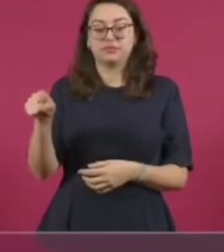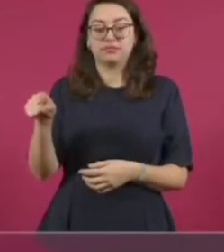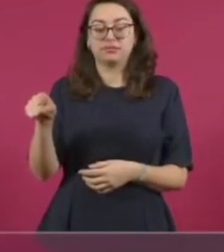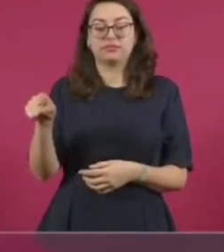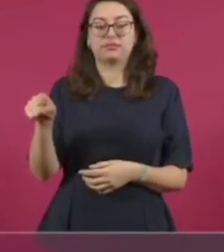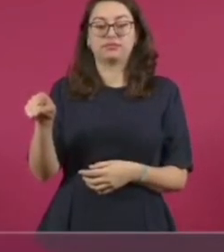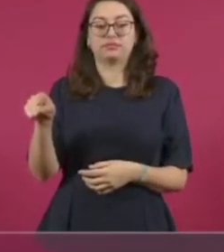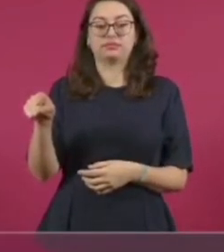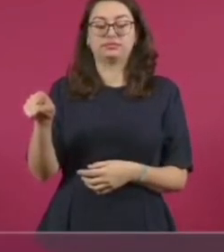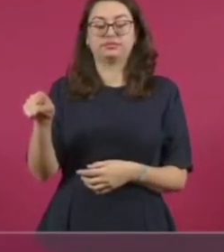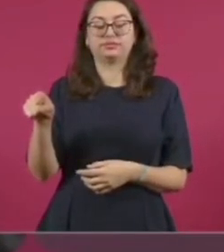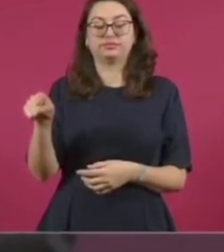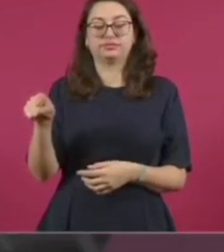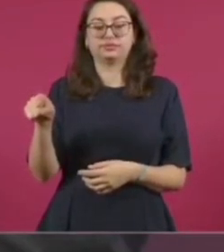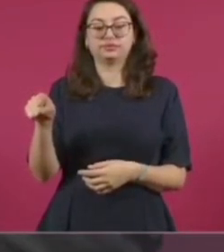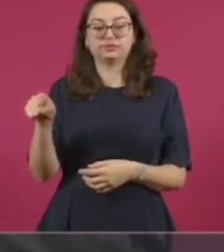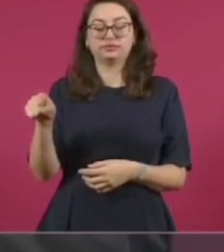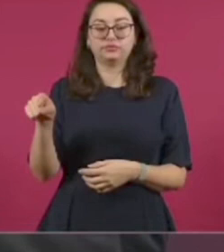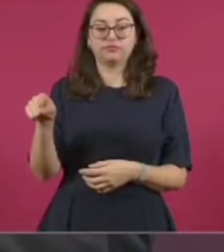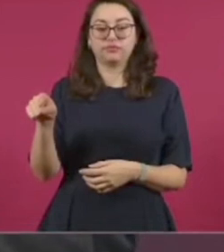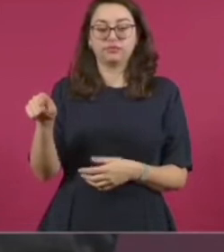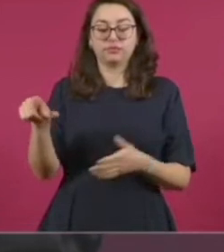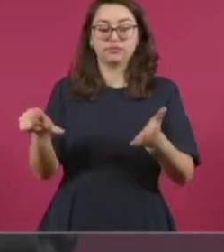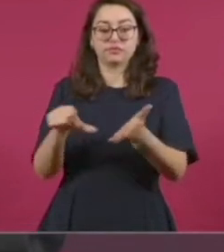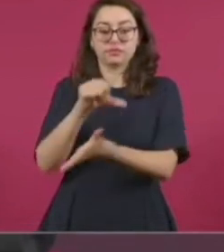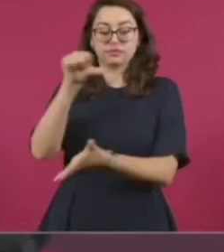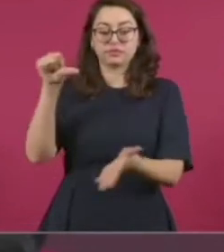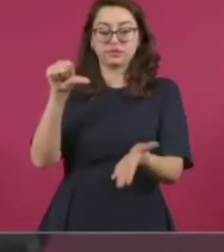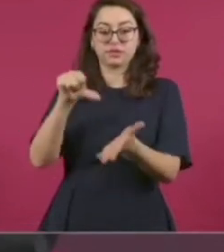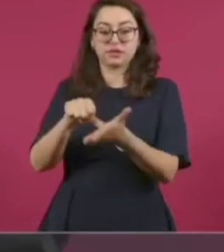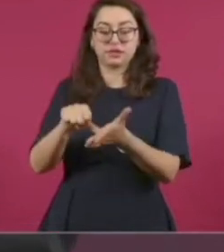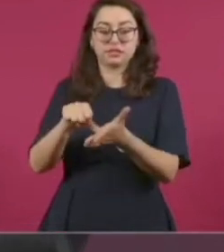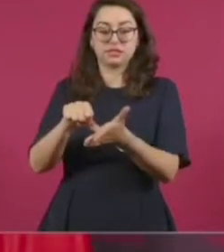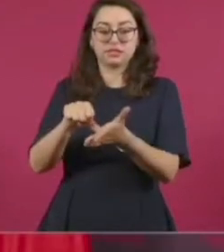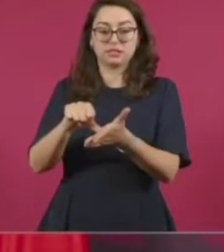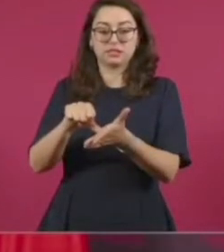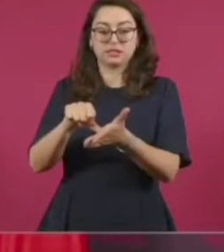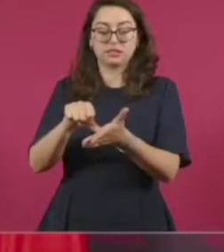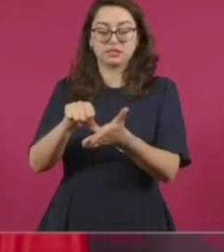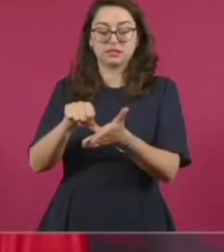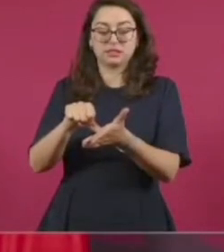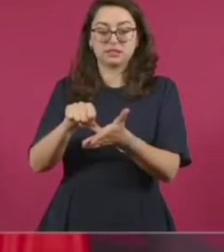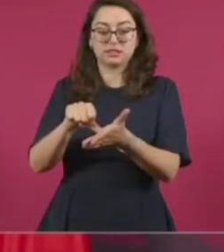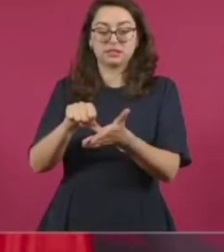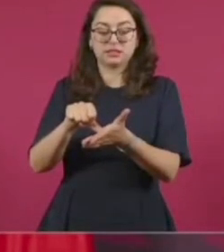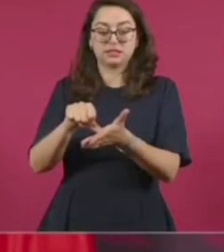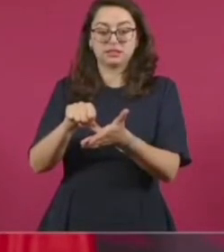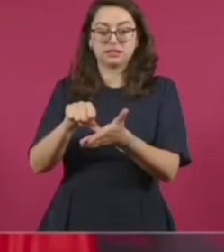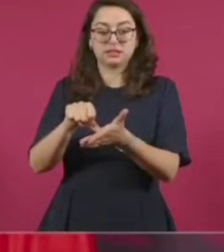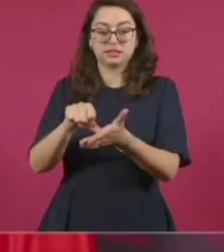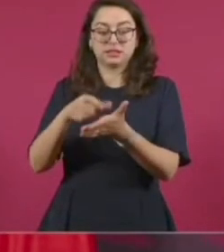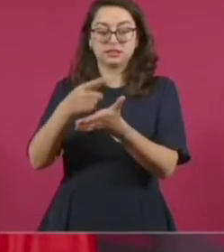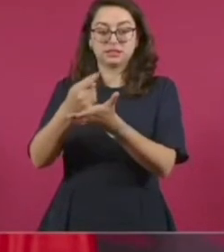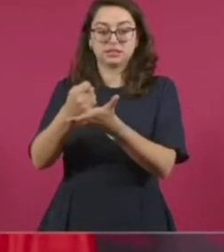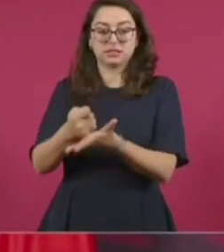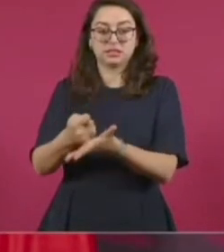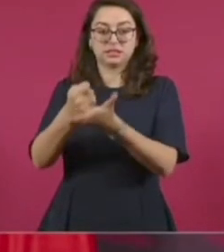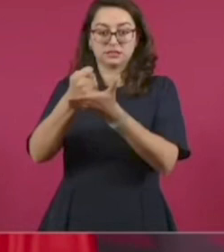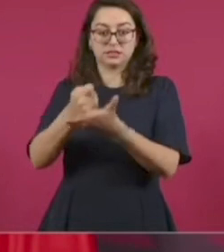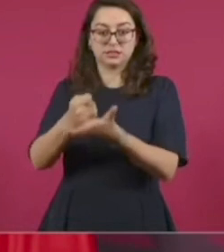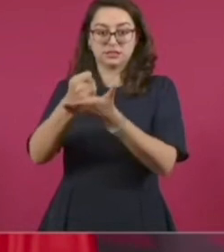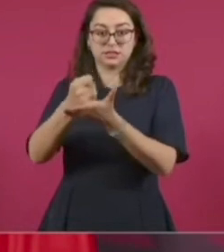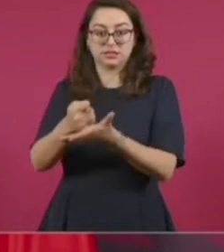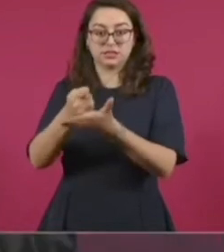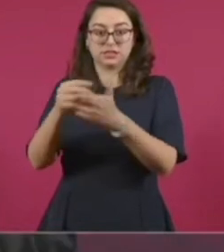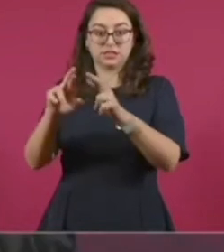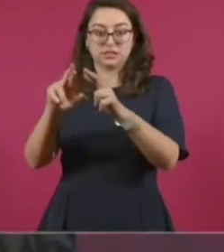la inauguración del centro de, ¿sí?, de terapias de